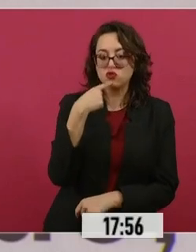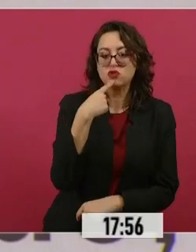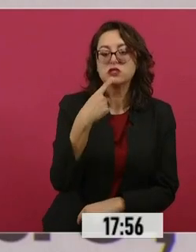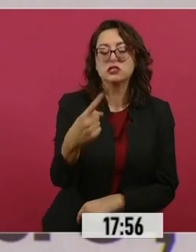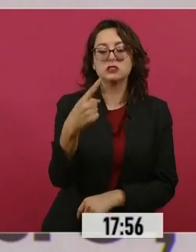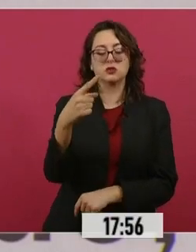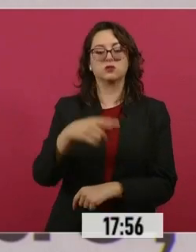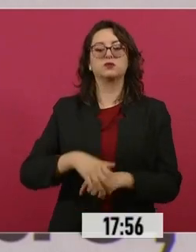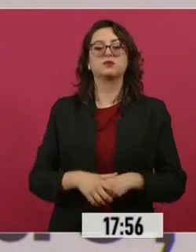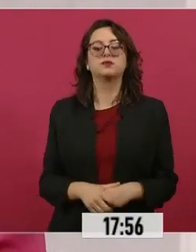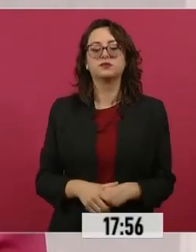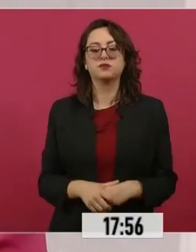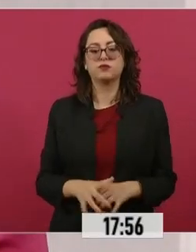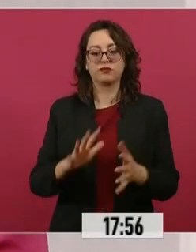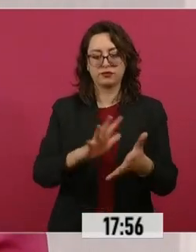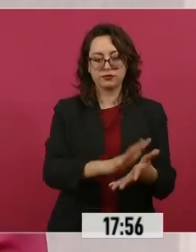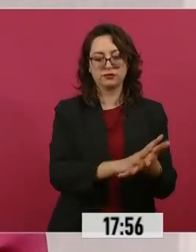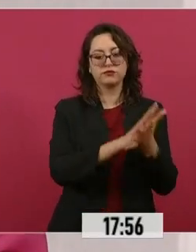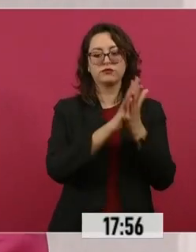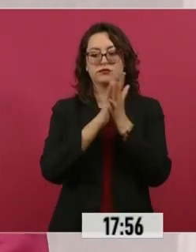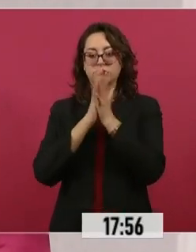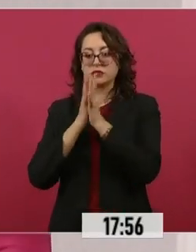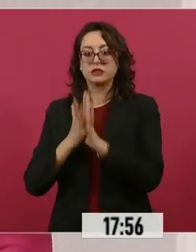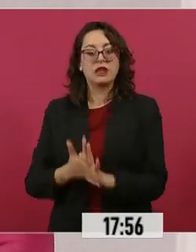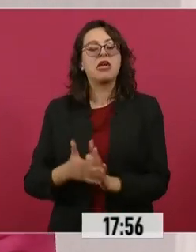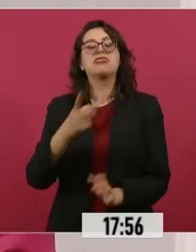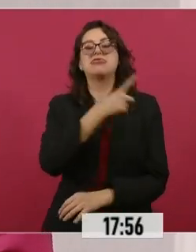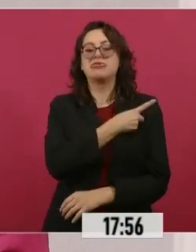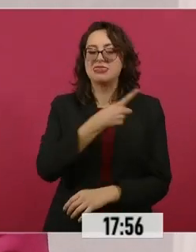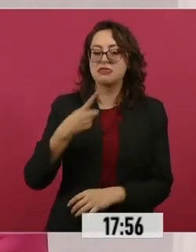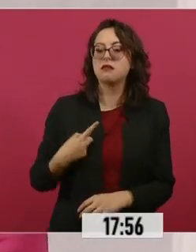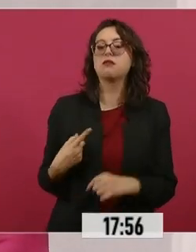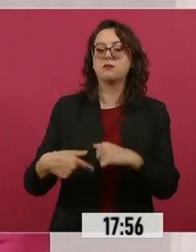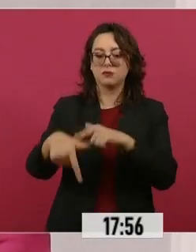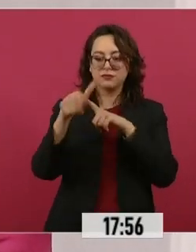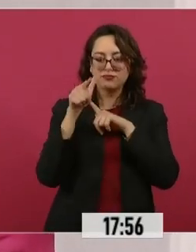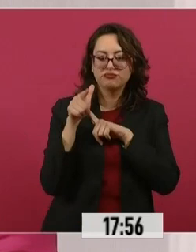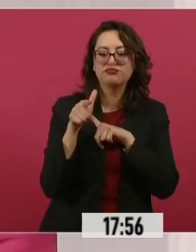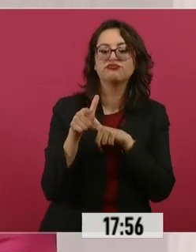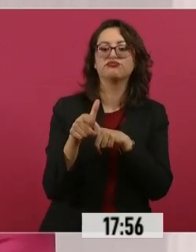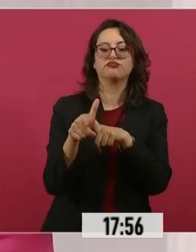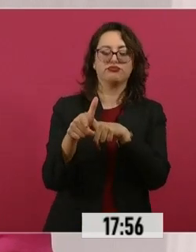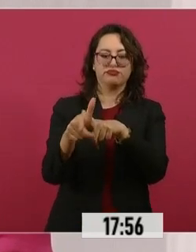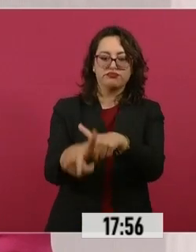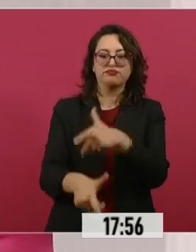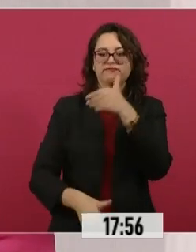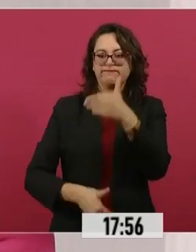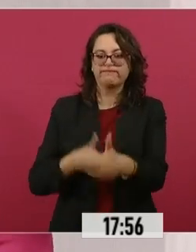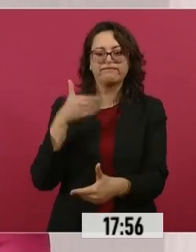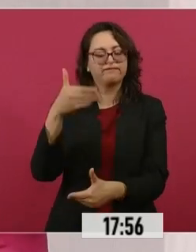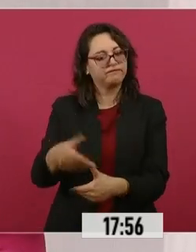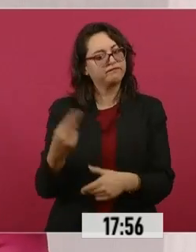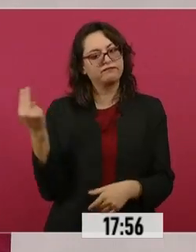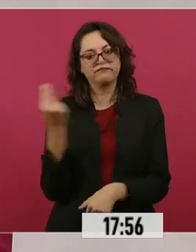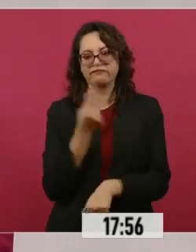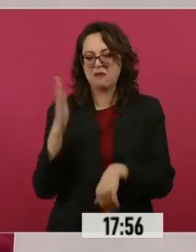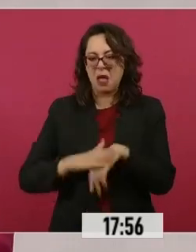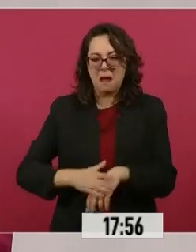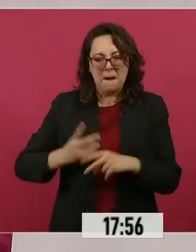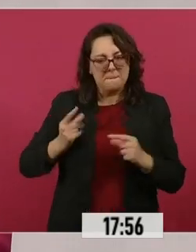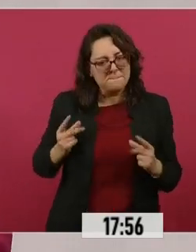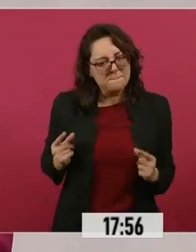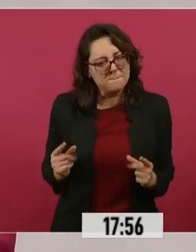están deseosos de escuchar al presidente Andrés Manuel López Obrador. Ha sido una hora de espera y además, pues ya es el